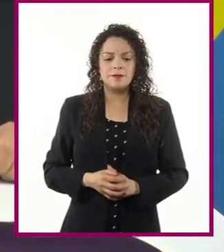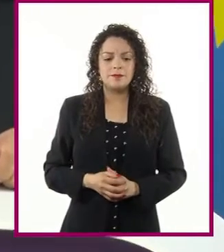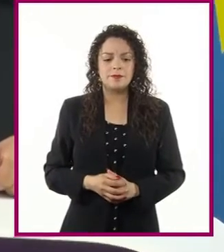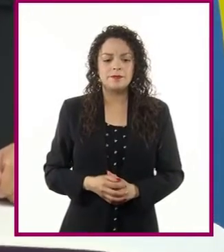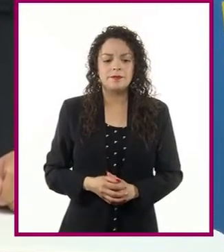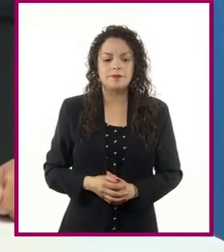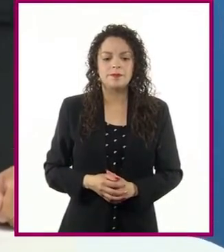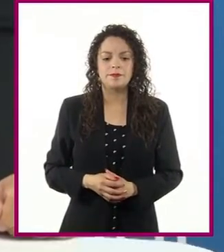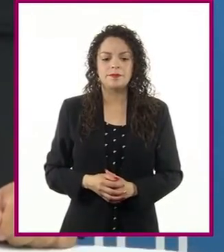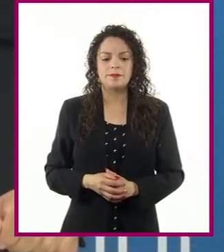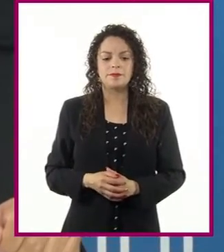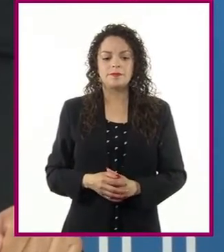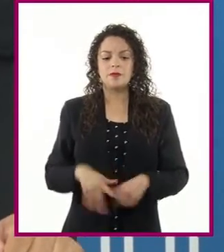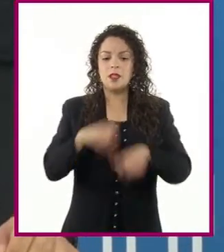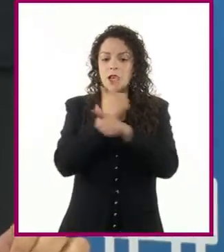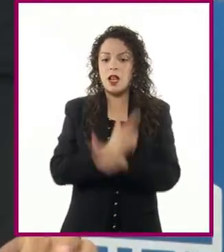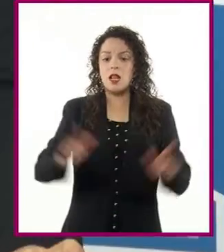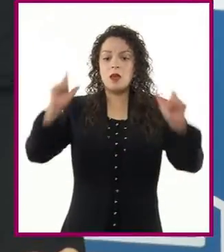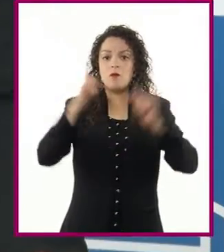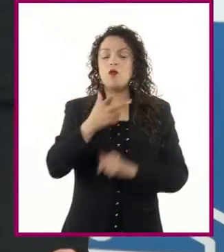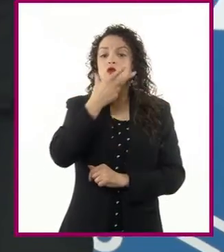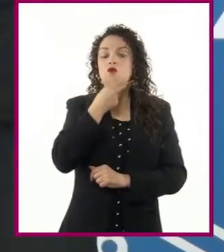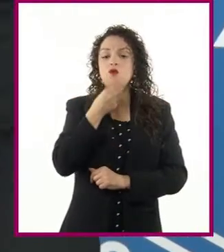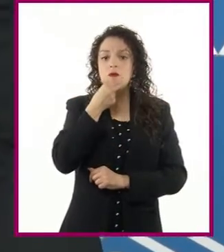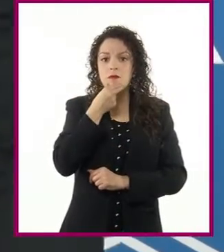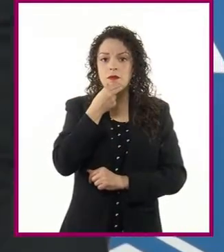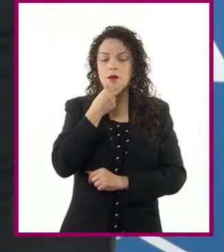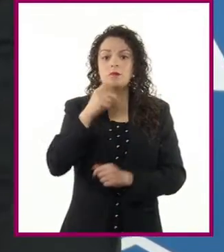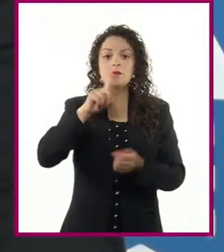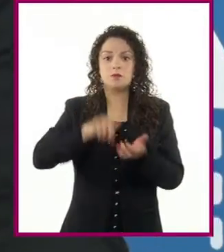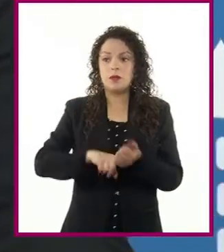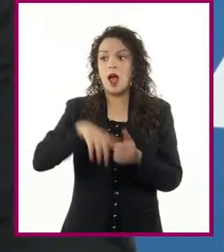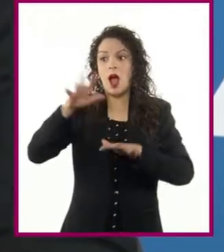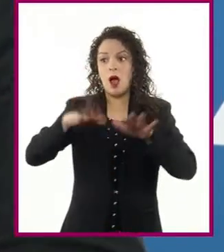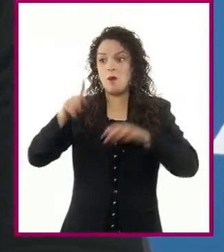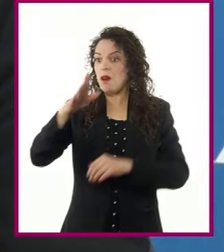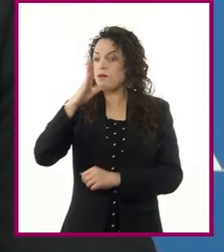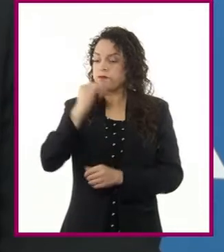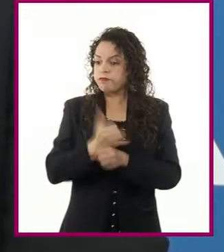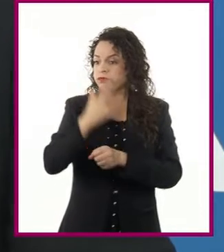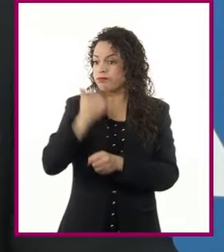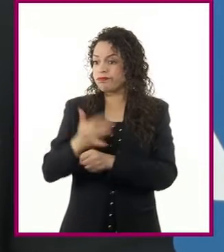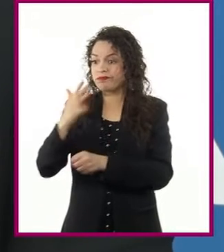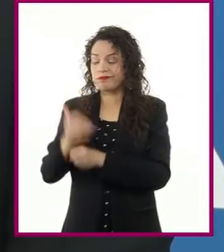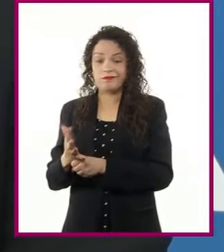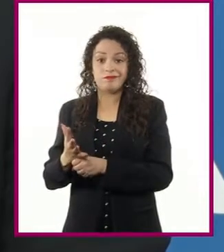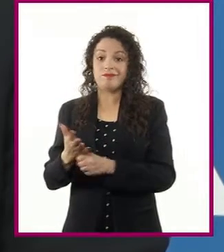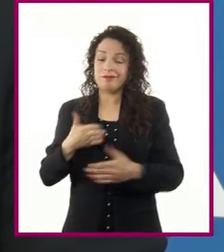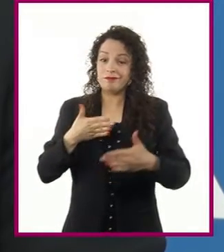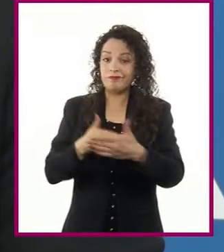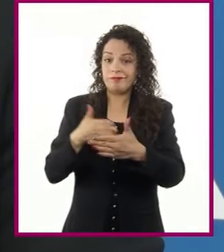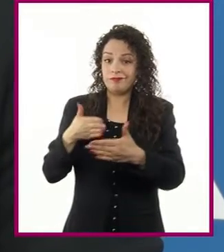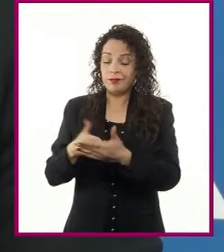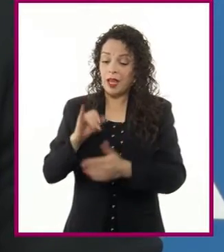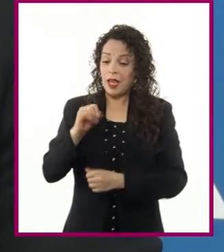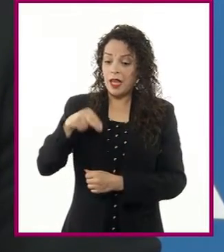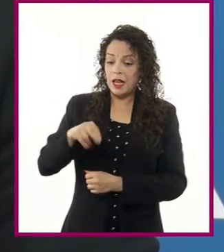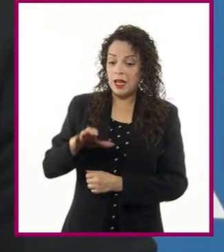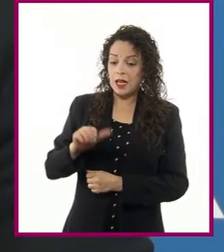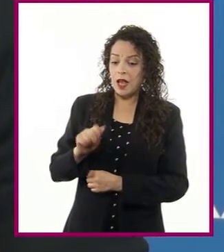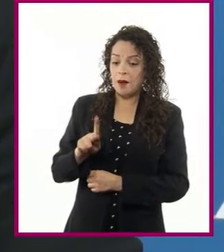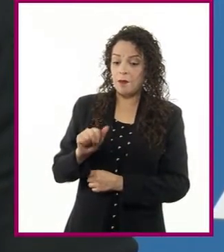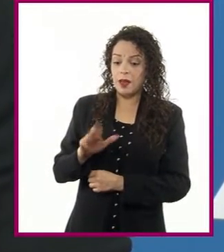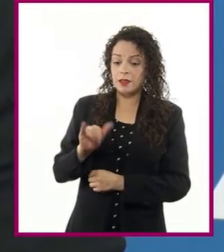Ilustración es la liberación del hombre de su culpable incapacidad. La incapacidad significa la imposibilidad de servirse